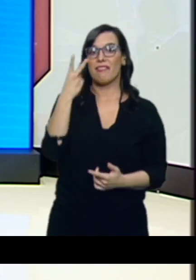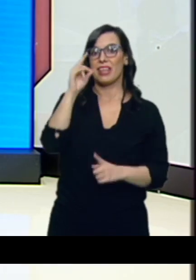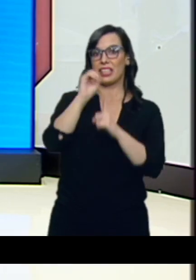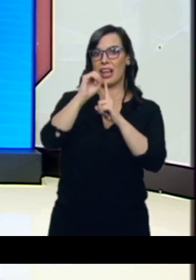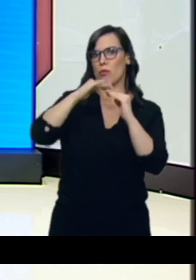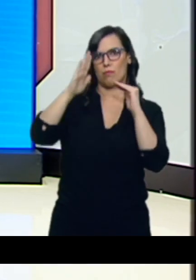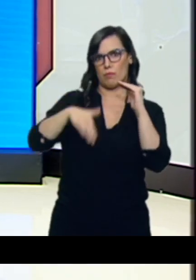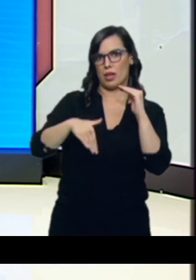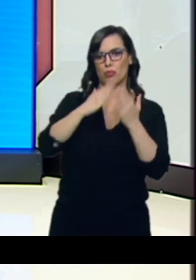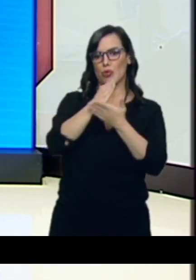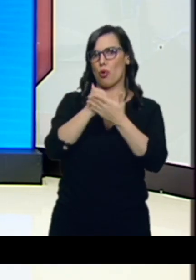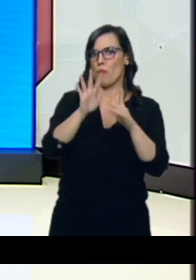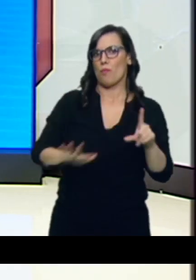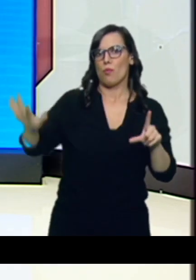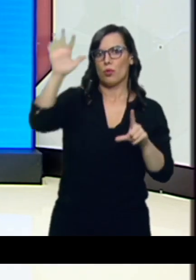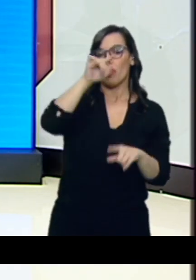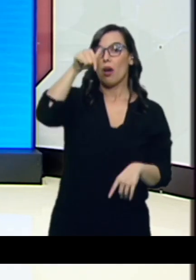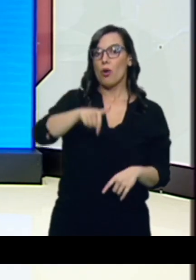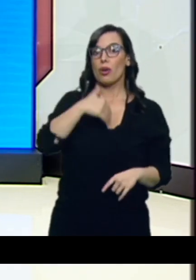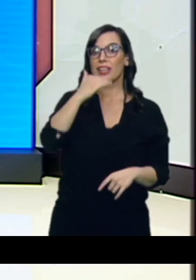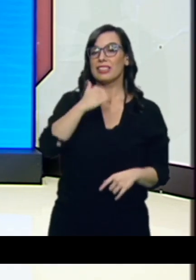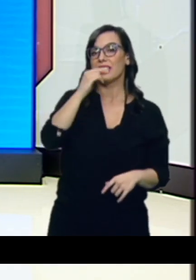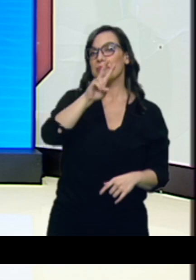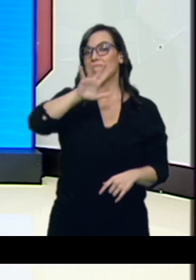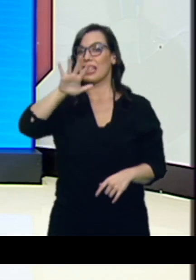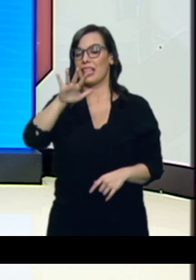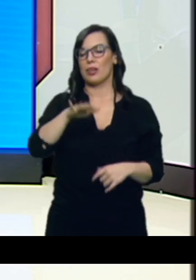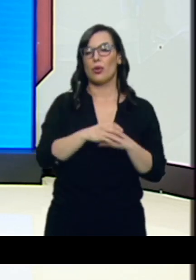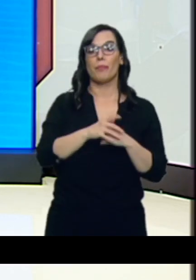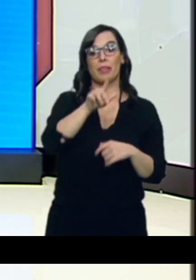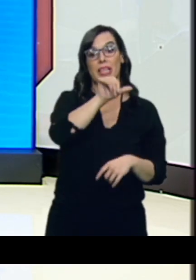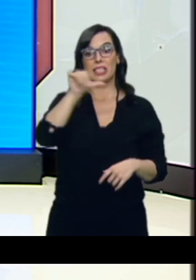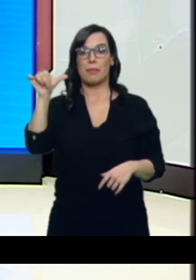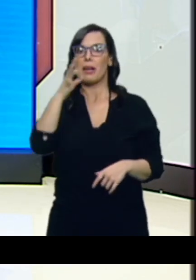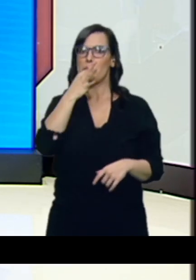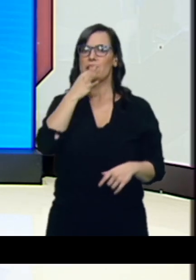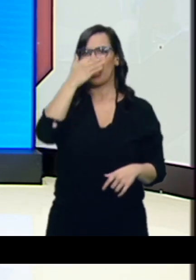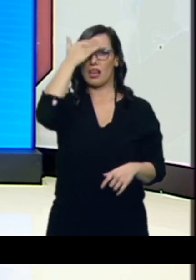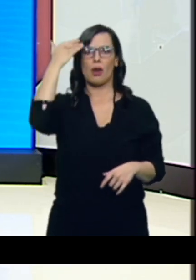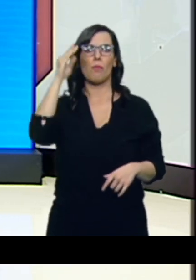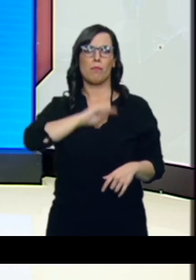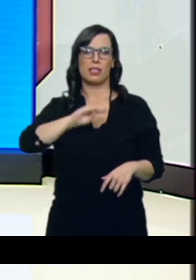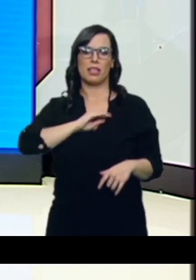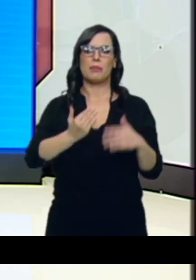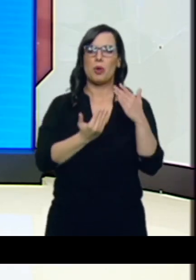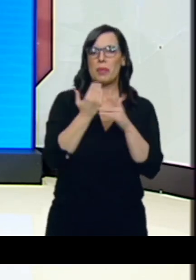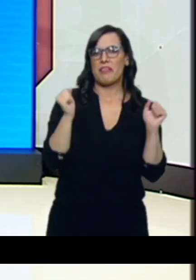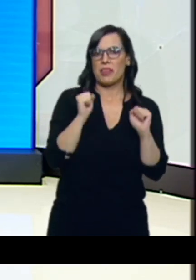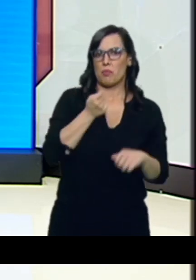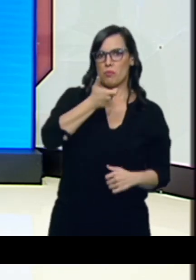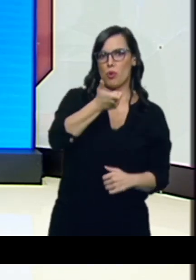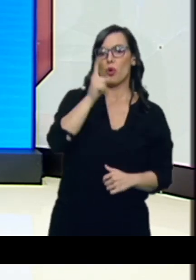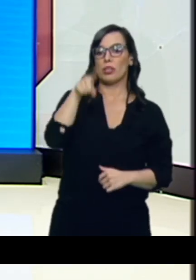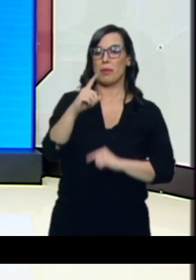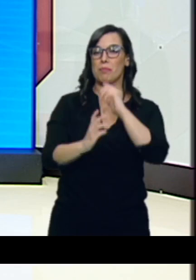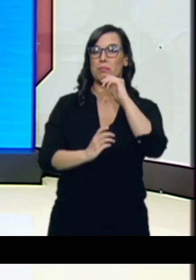grados en prácticamente toda la comunidad. Hoy incluso rozamos los 25. Vamos a tener una semana de tardes bastante calurosas. Por la mañana algo de frío. También algunas nieblas a